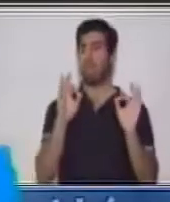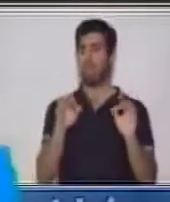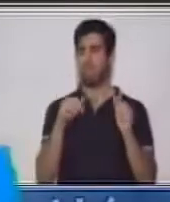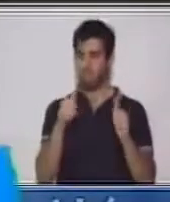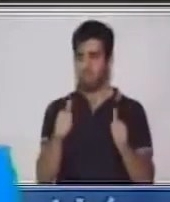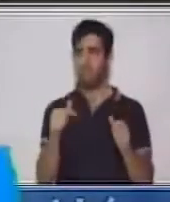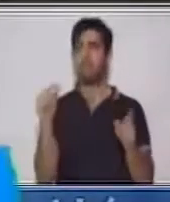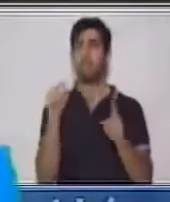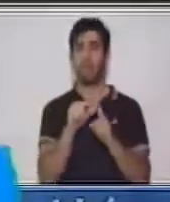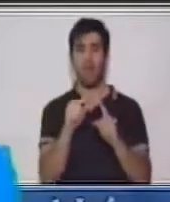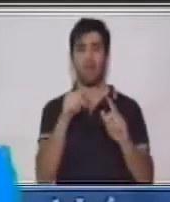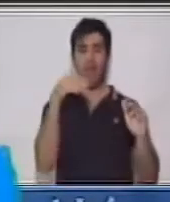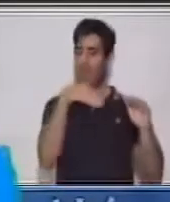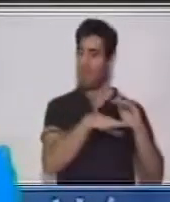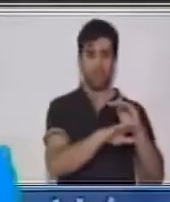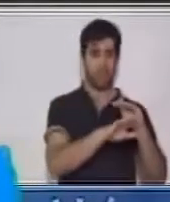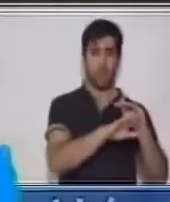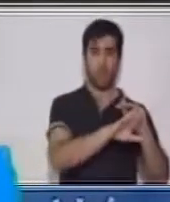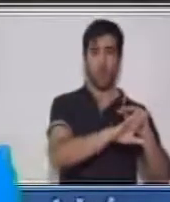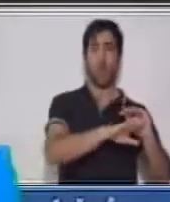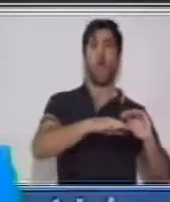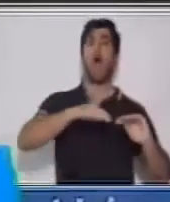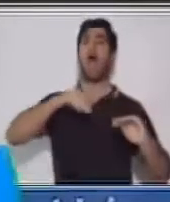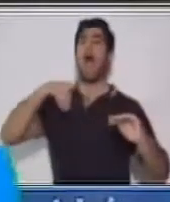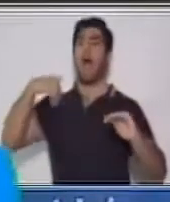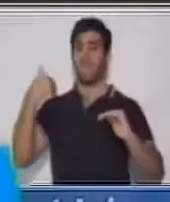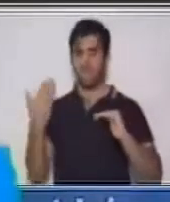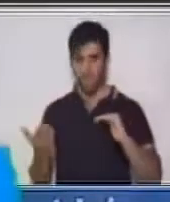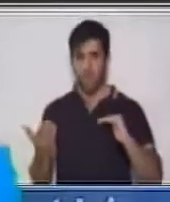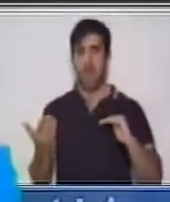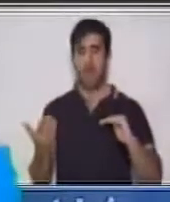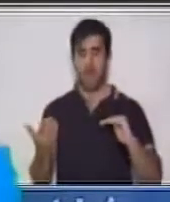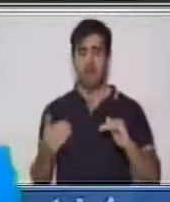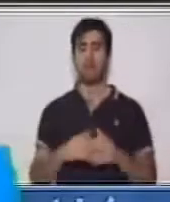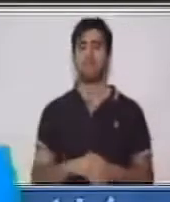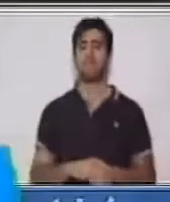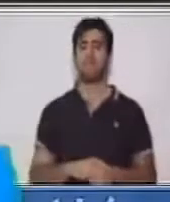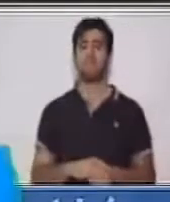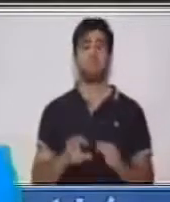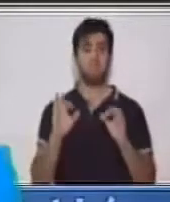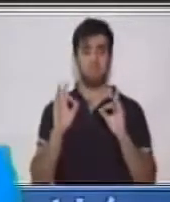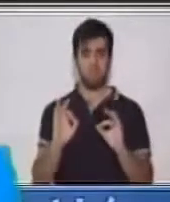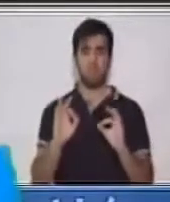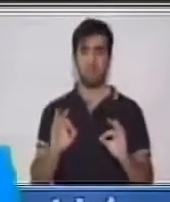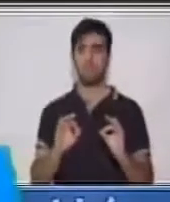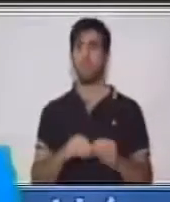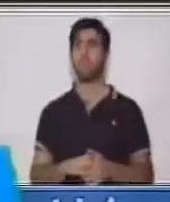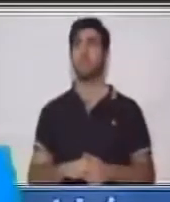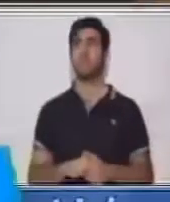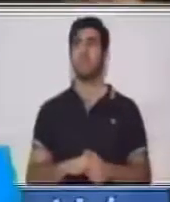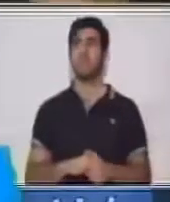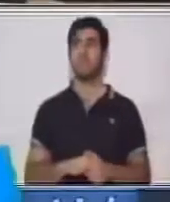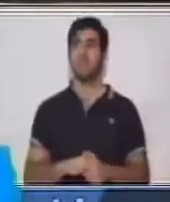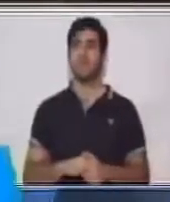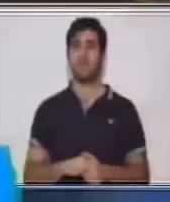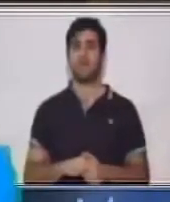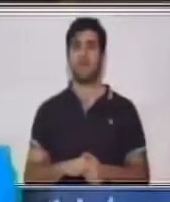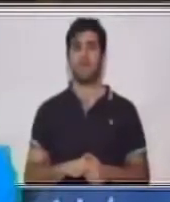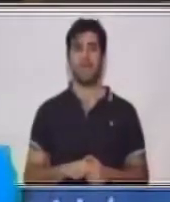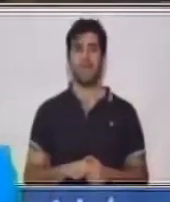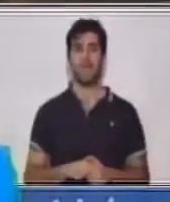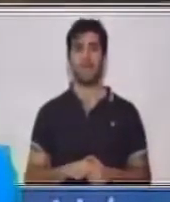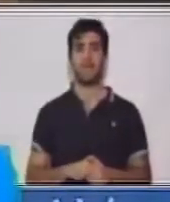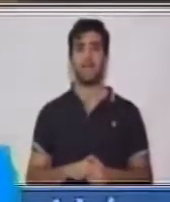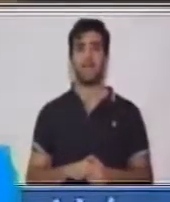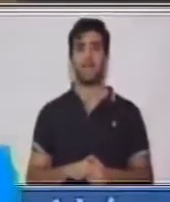¡Excelente! Lo contrario de la palabra adentro sería afuera. Muy bien. También